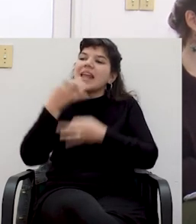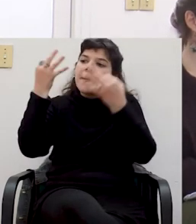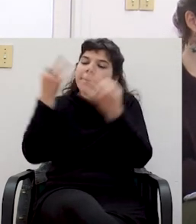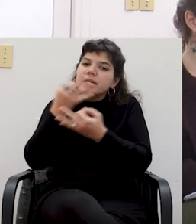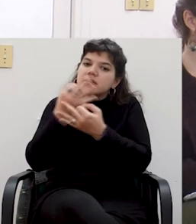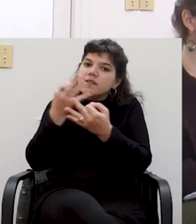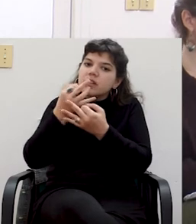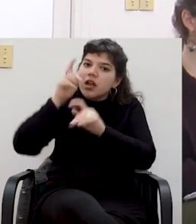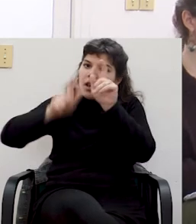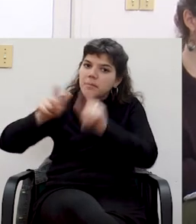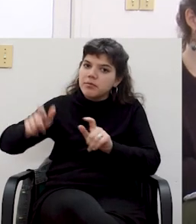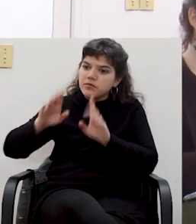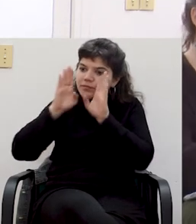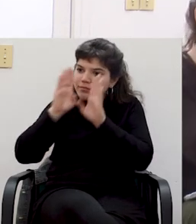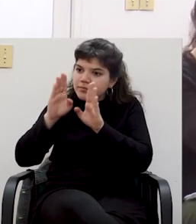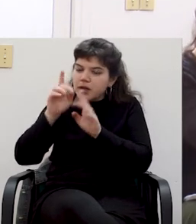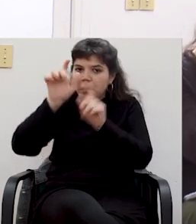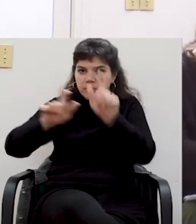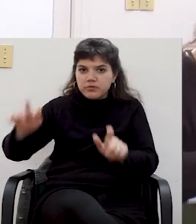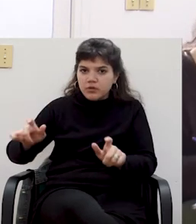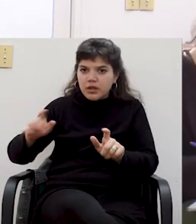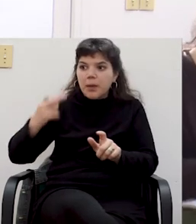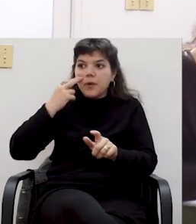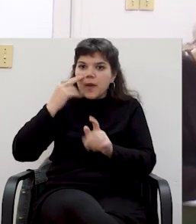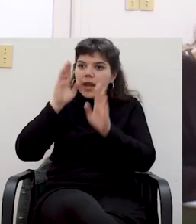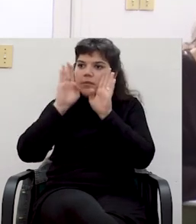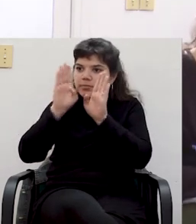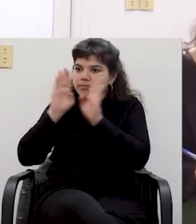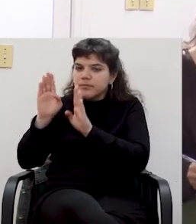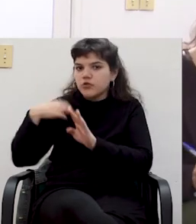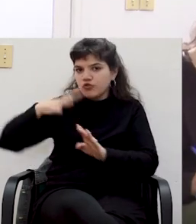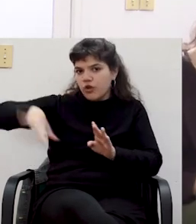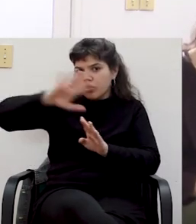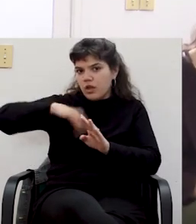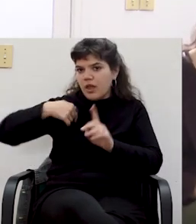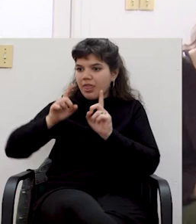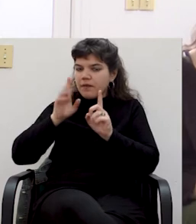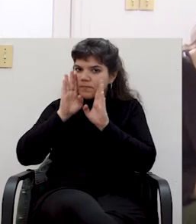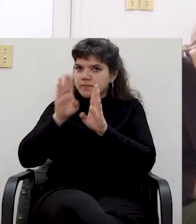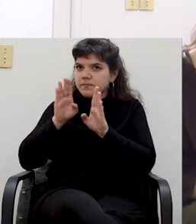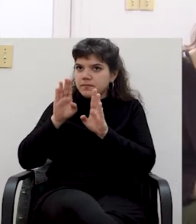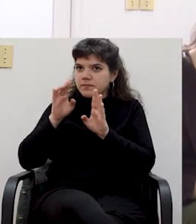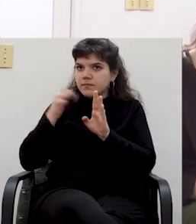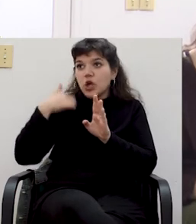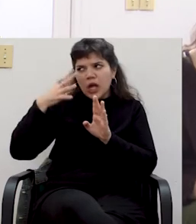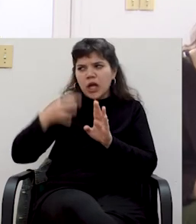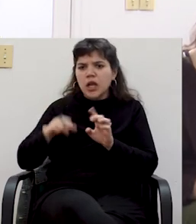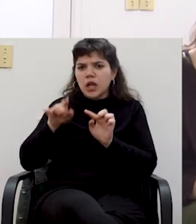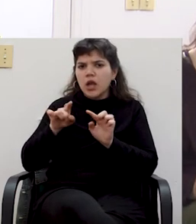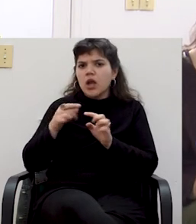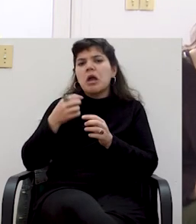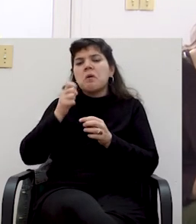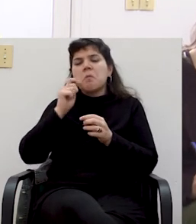específicas, asertivas, focalizadas en sujetos y en problemas sociales sobre los que debemos atender. Creo que están haciendo un